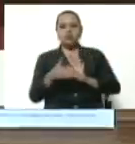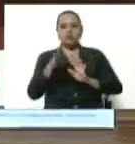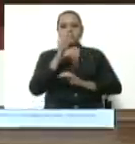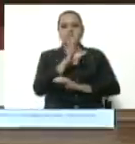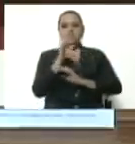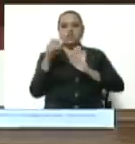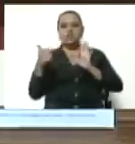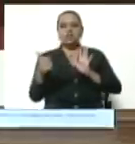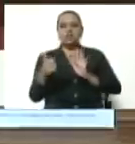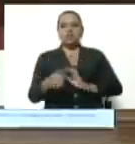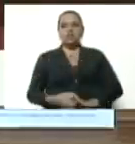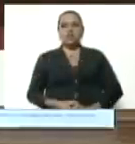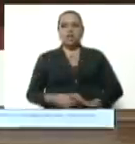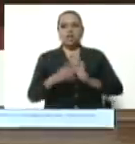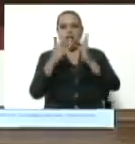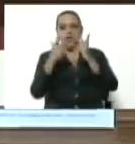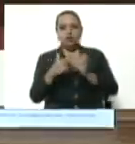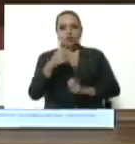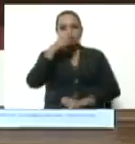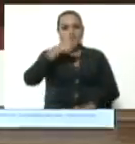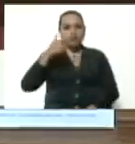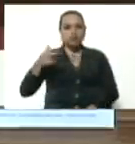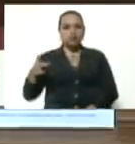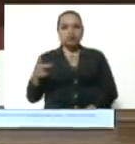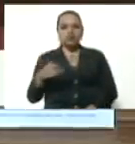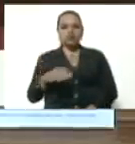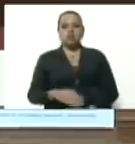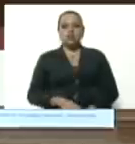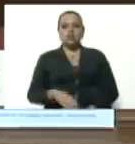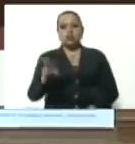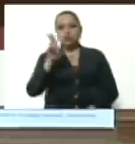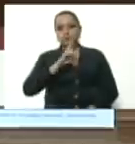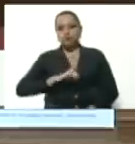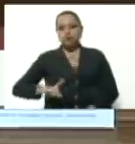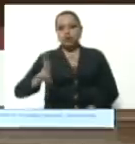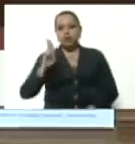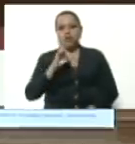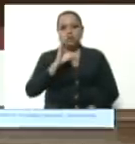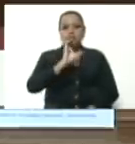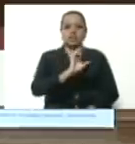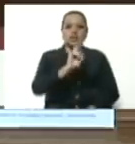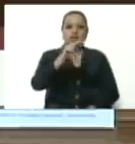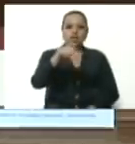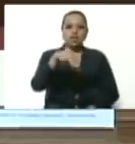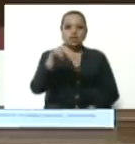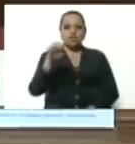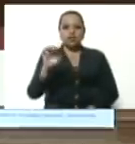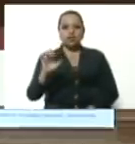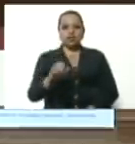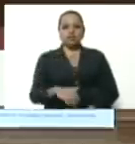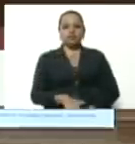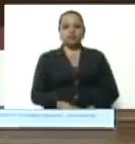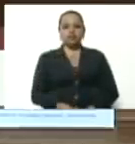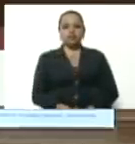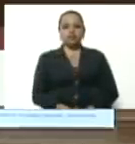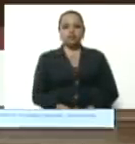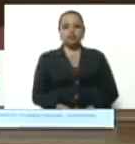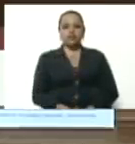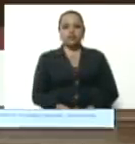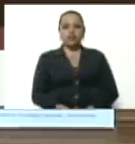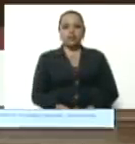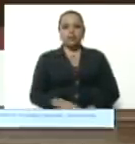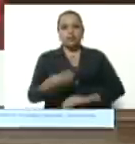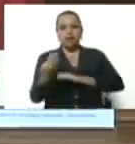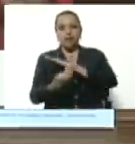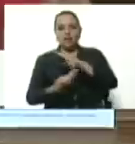32.778.056, es el número de habitantes que utilizará el Consejo Nacional Electoral para la base